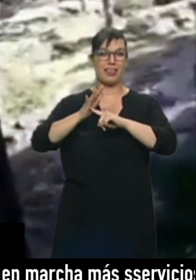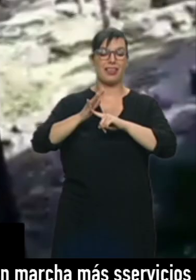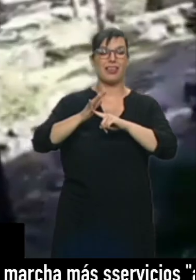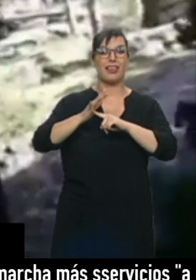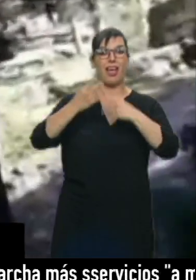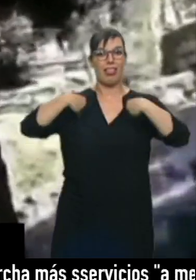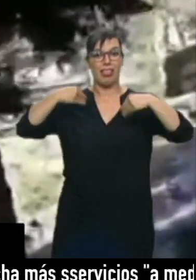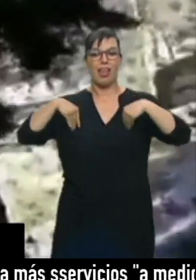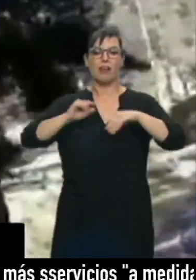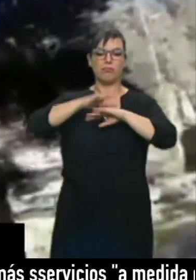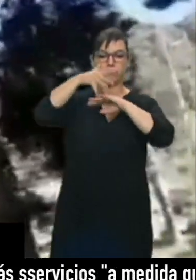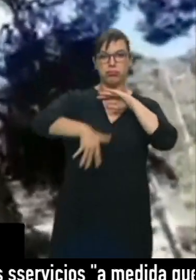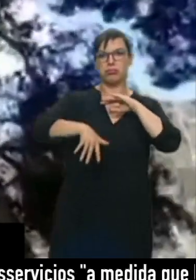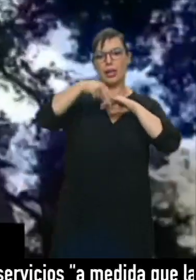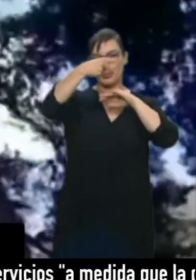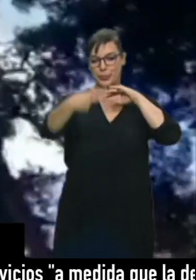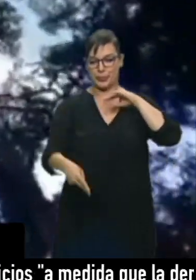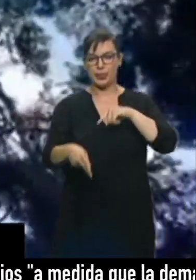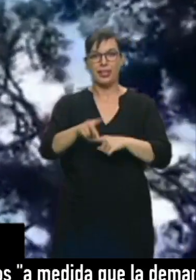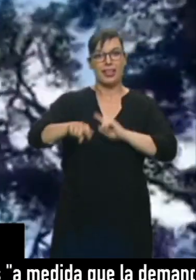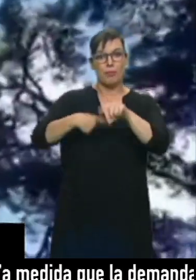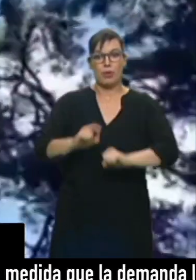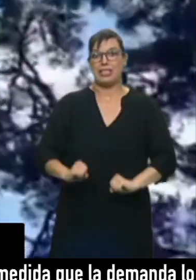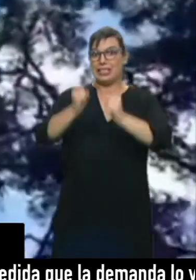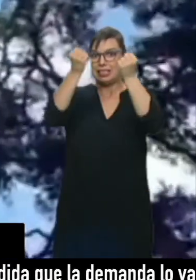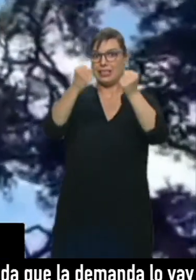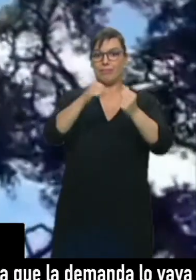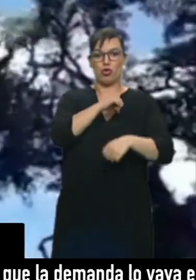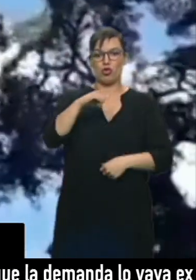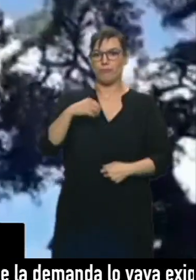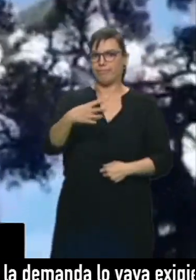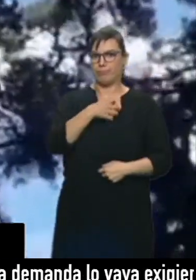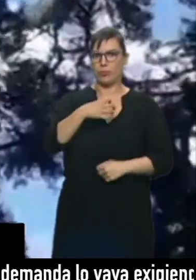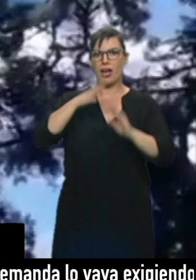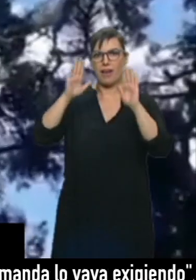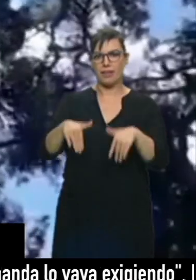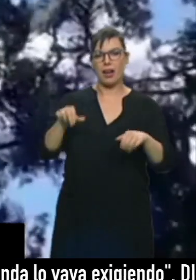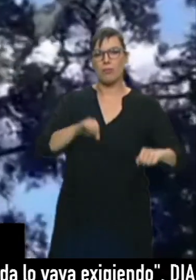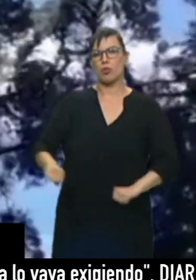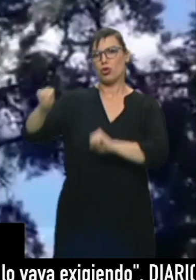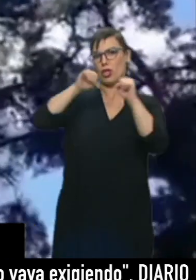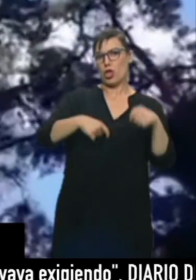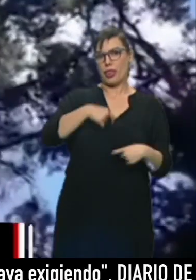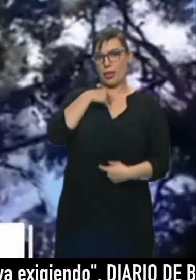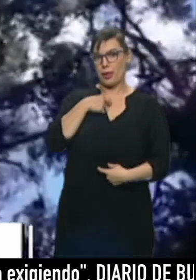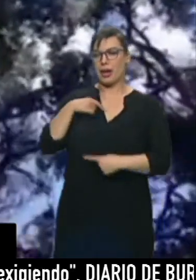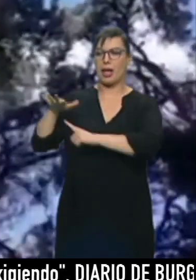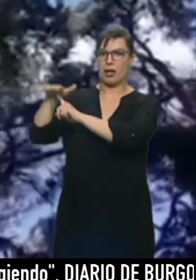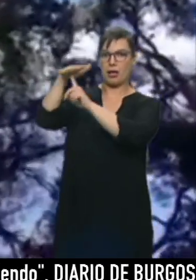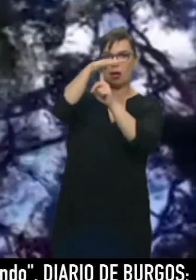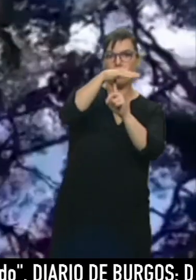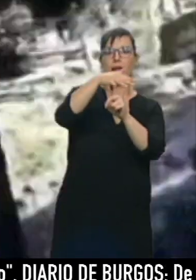del agua por sus propios medios. Un grupo de rescate de protección civil con un helicóptero y dos rescatadores tuvieron que socorrerlos.